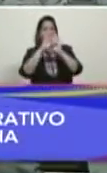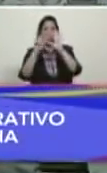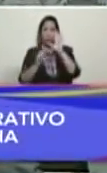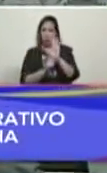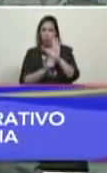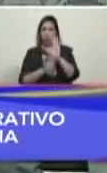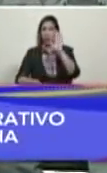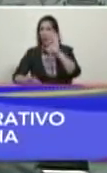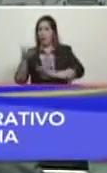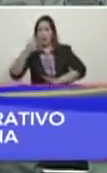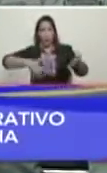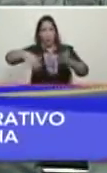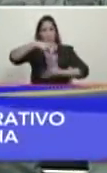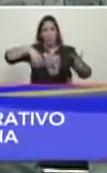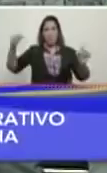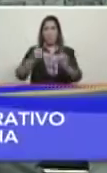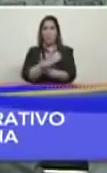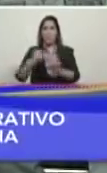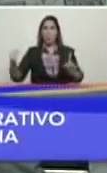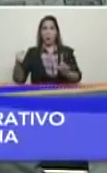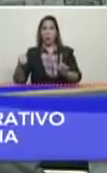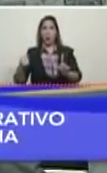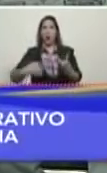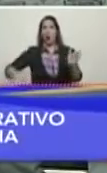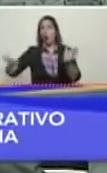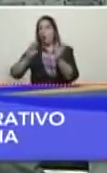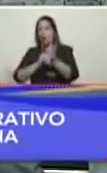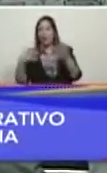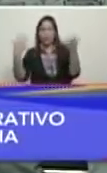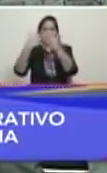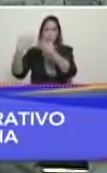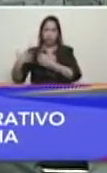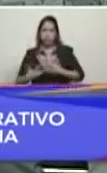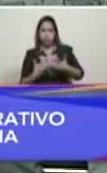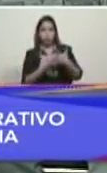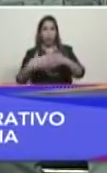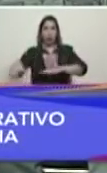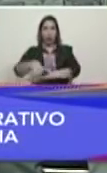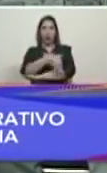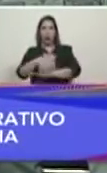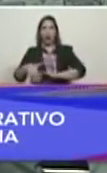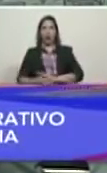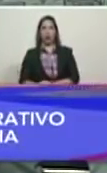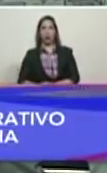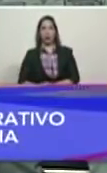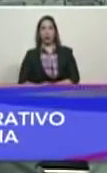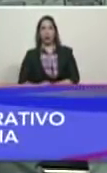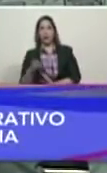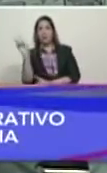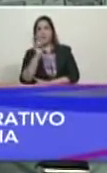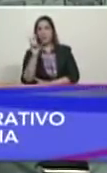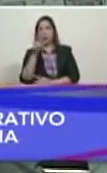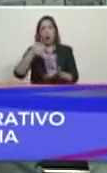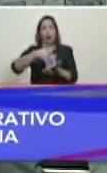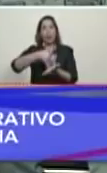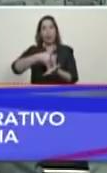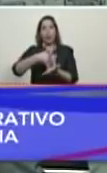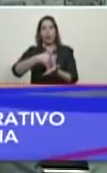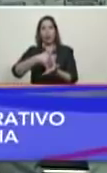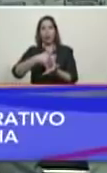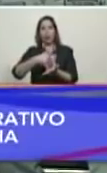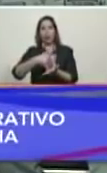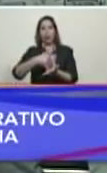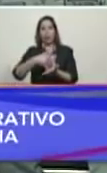a un caos violento, volver a aplicar guarimbas y quién sabe qué más, para una Venezuela debilitada, venir por